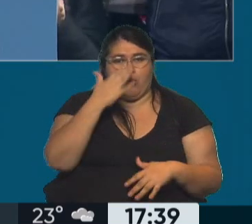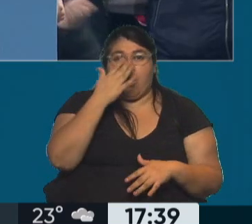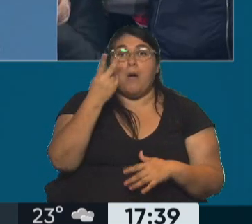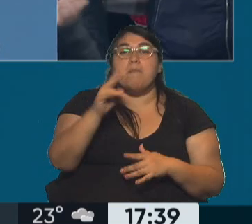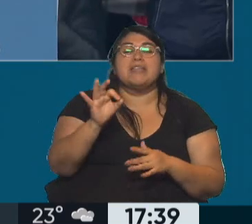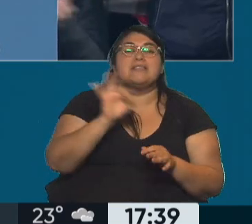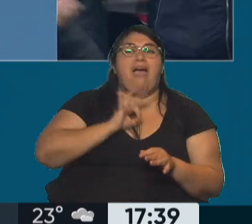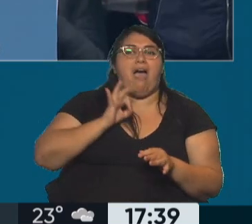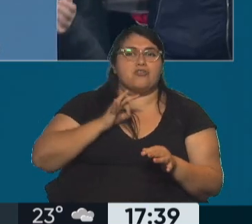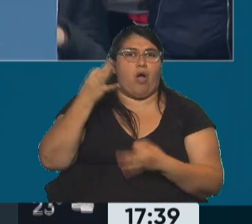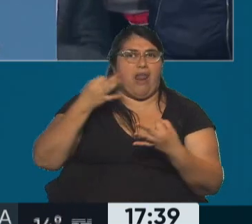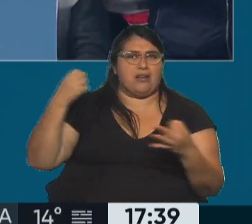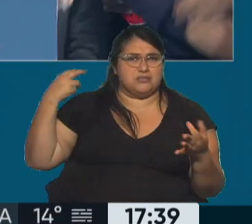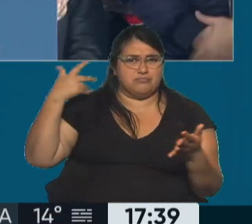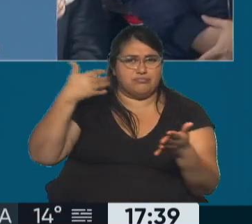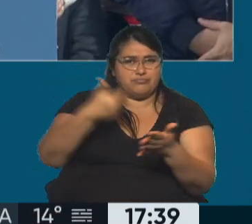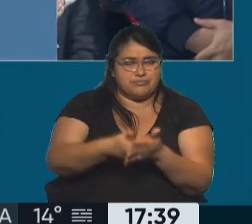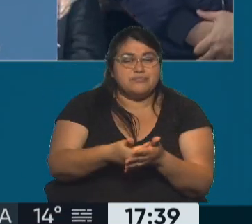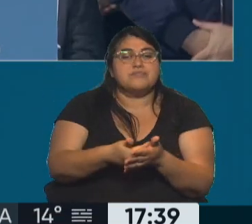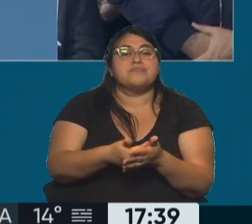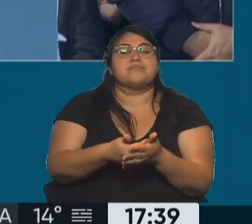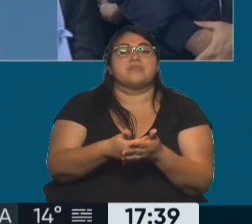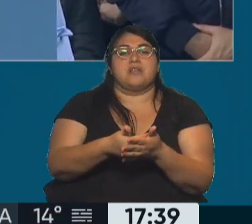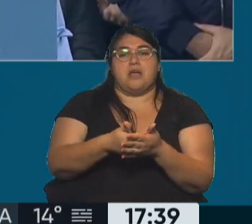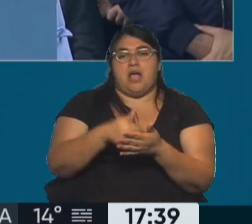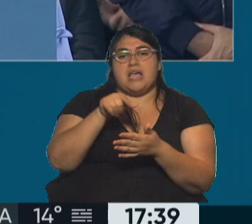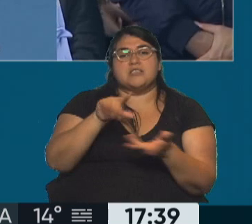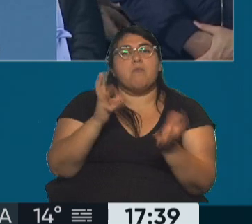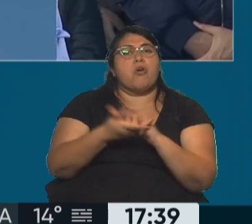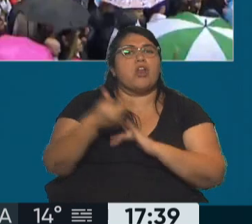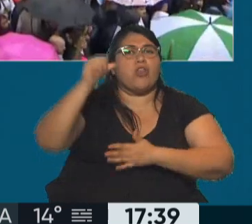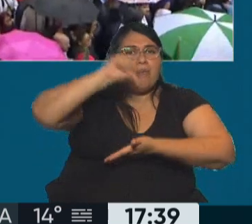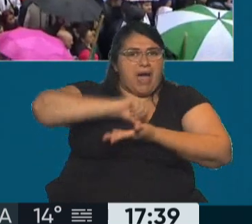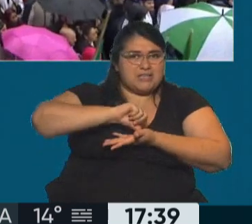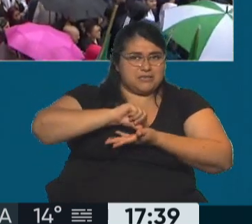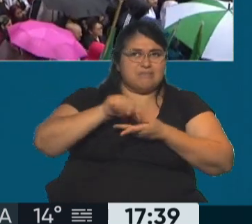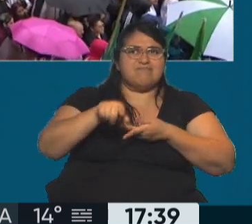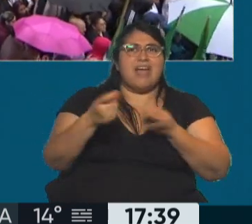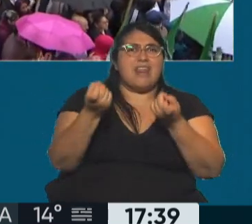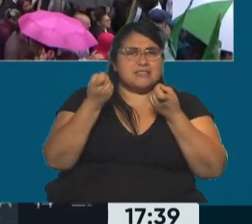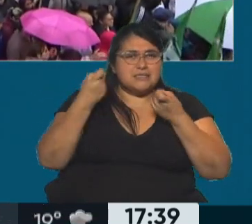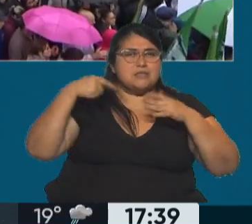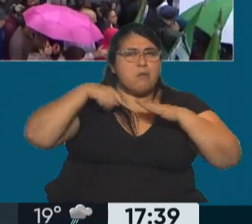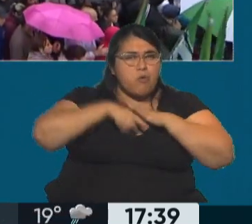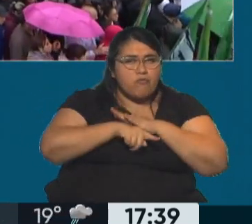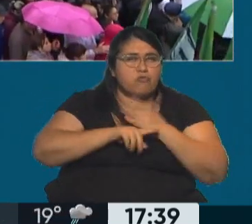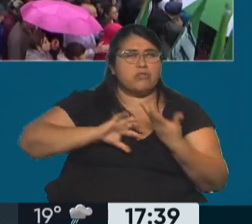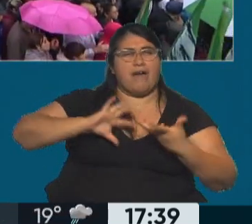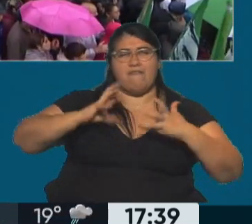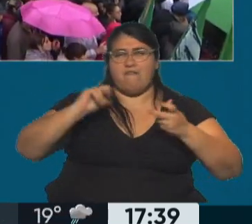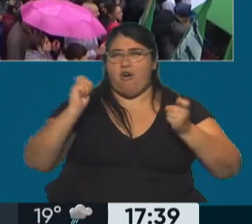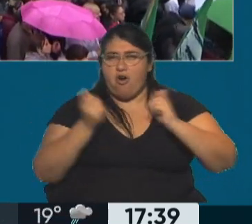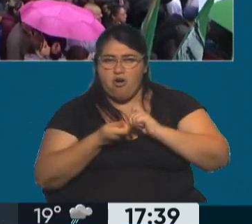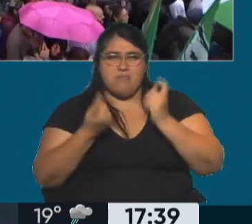años desde Néstor a la fecha y también en plantear un modelo de país hacia adelante que necesita de profunda reforma para que haya un